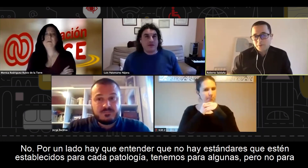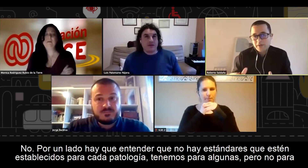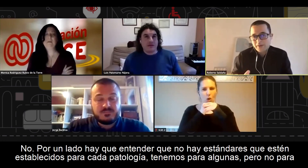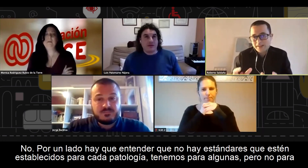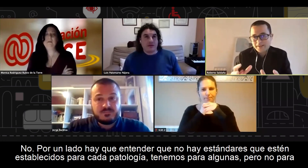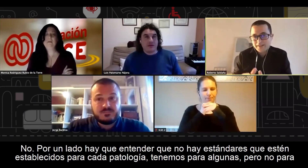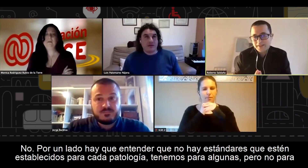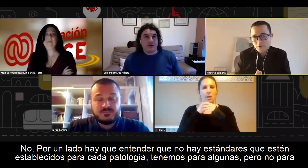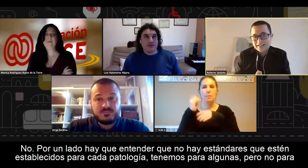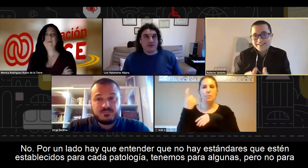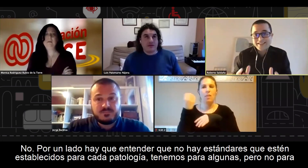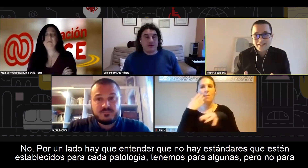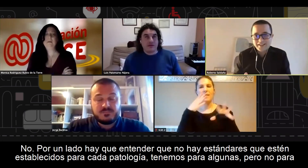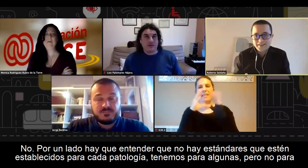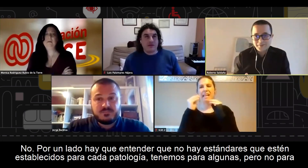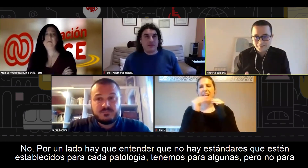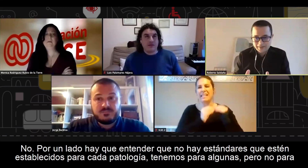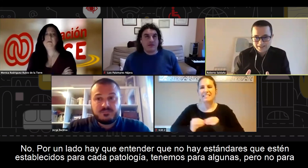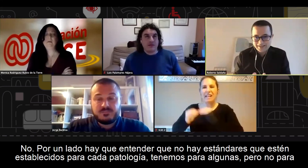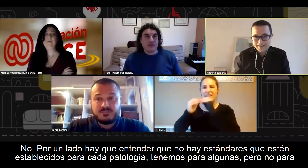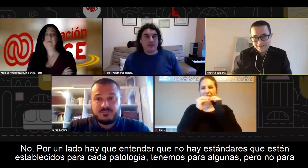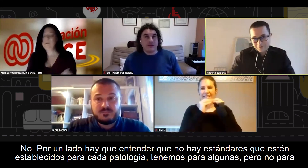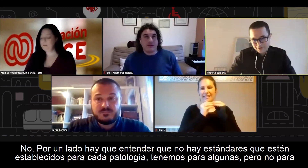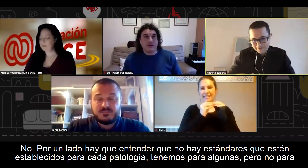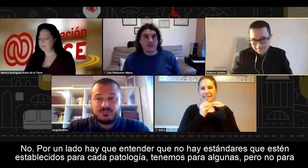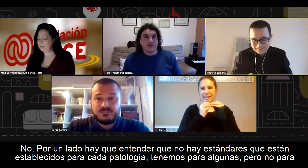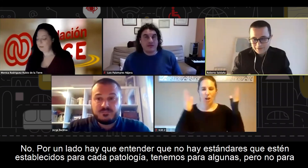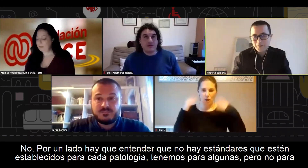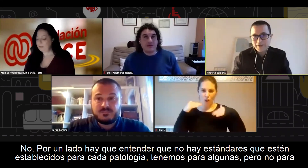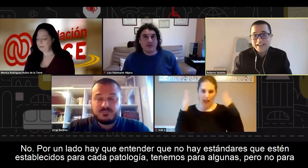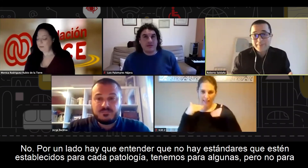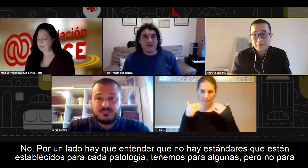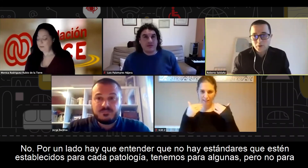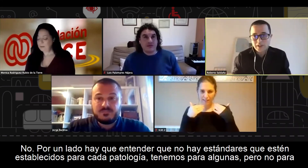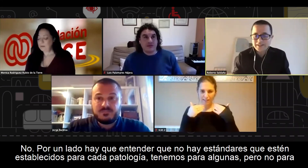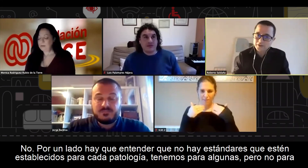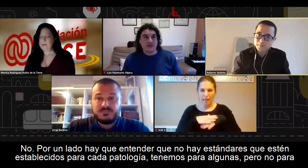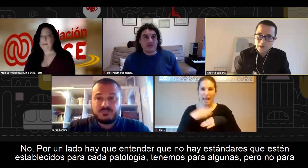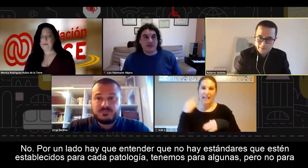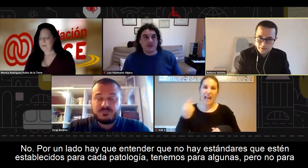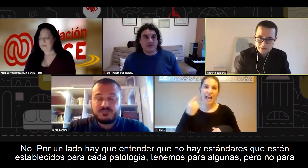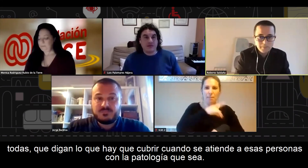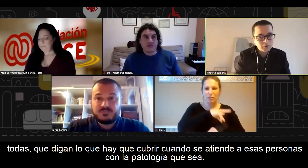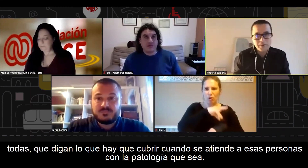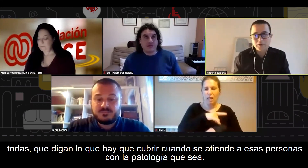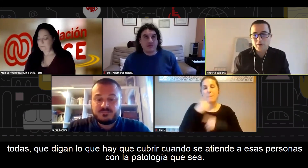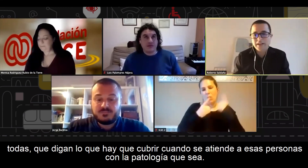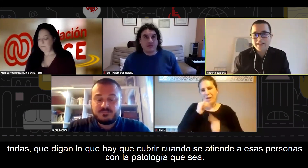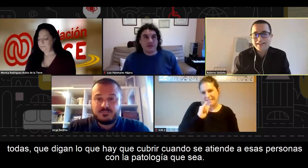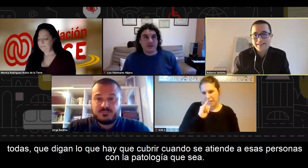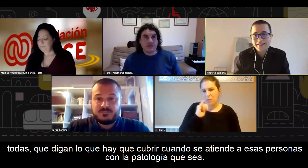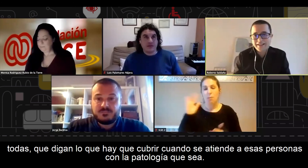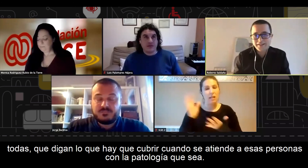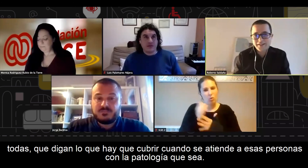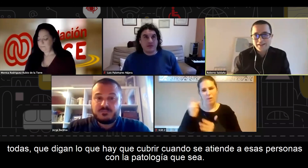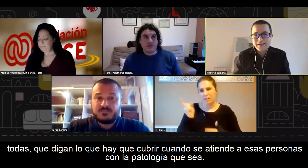lado hay que entender que no hay estándares que todavía estén establecidos para cada patología. Sí los tenemos para algunas, pero no para todas, que